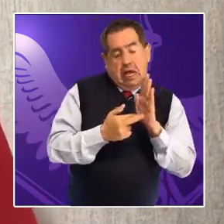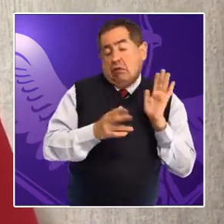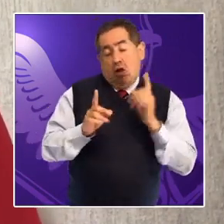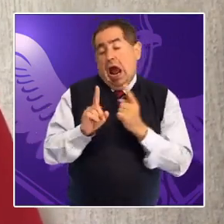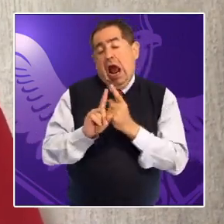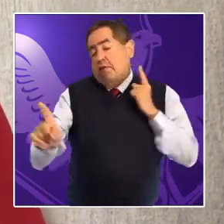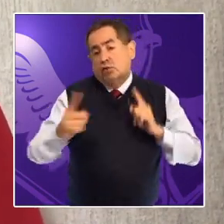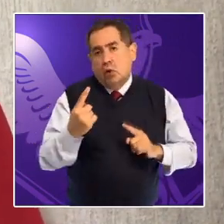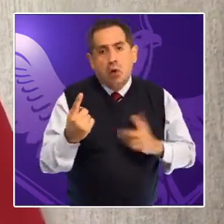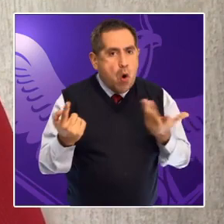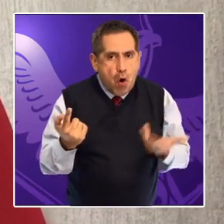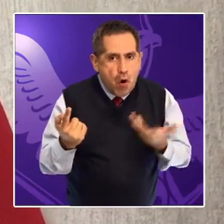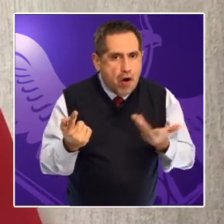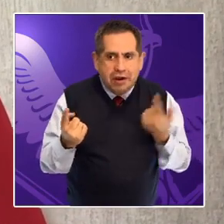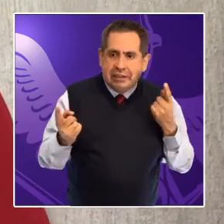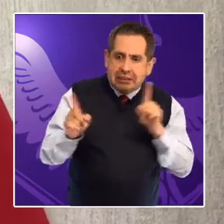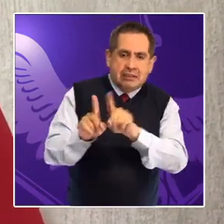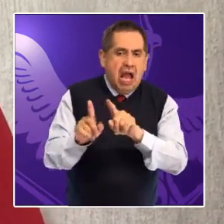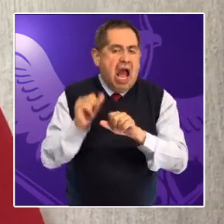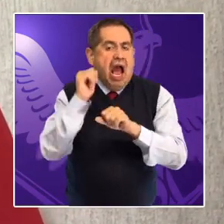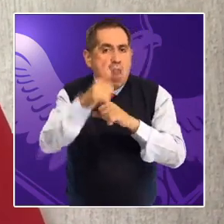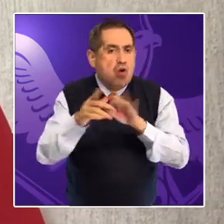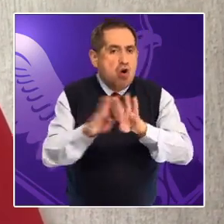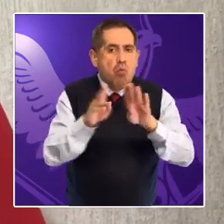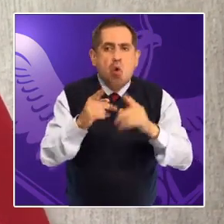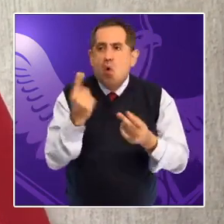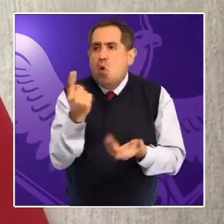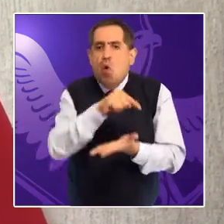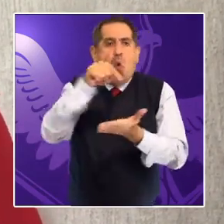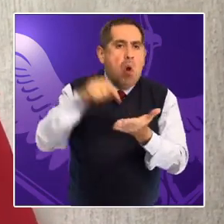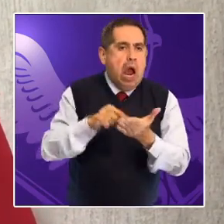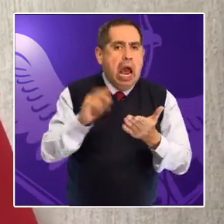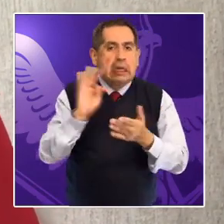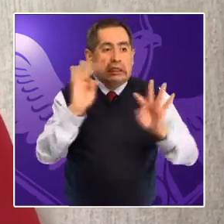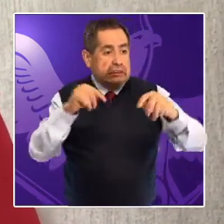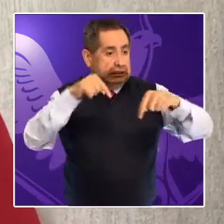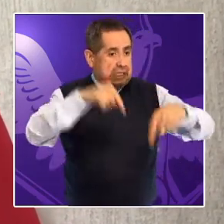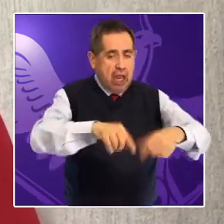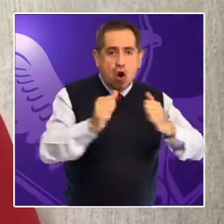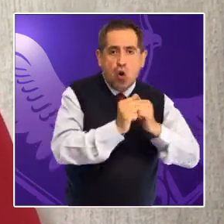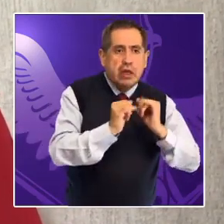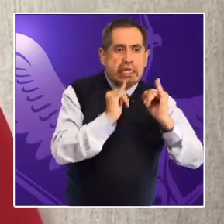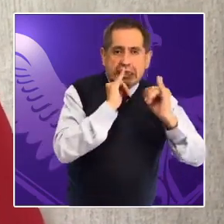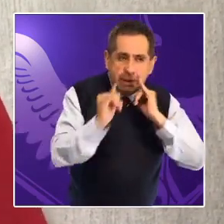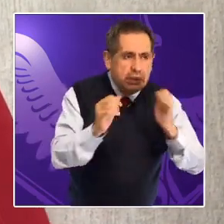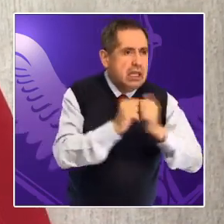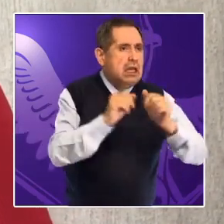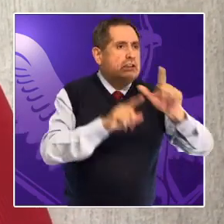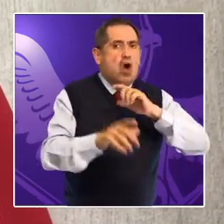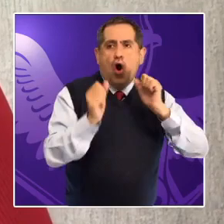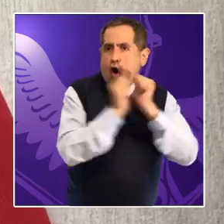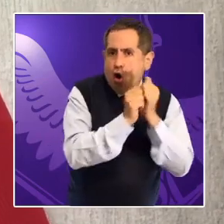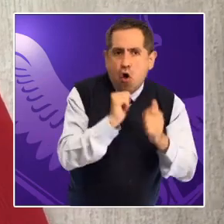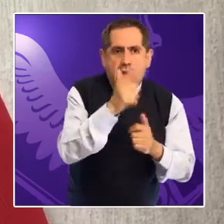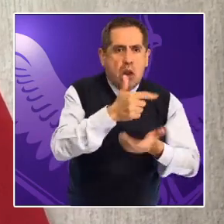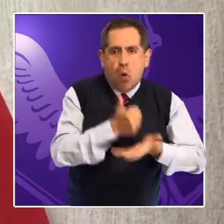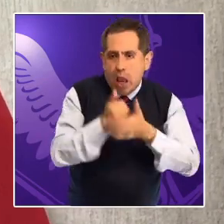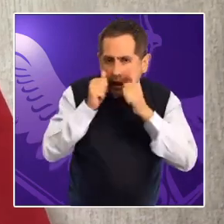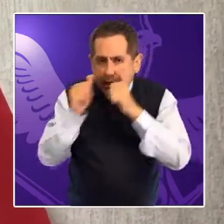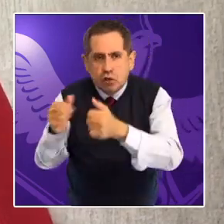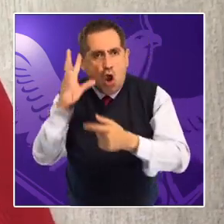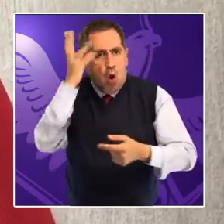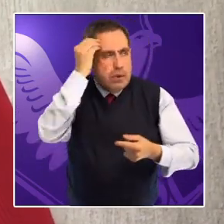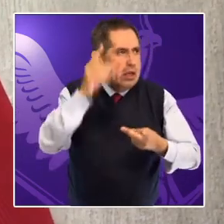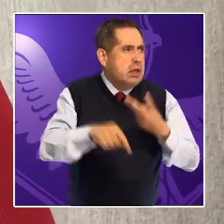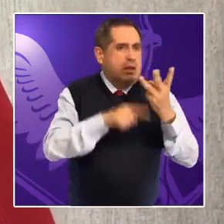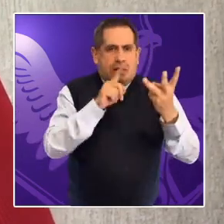hospitales donde tuviéramos como un centro donde ahí hubiera intérpretes en lengua de señas, donde sí es estrictamente necesario